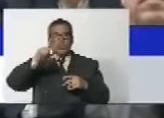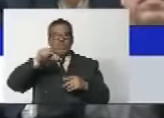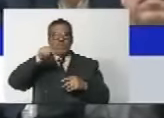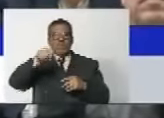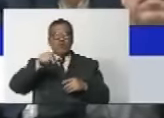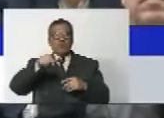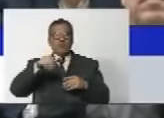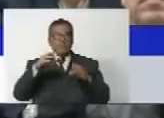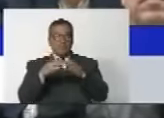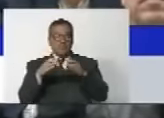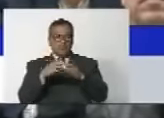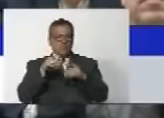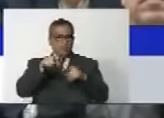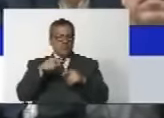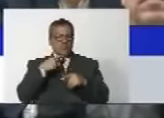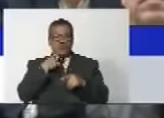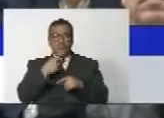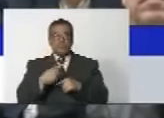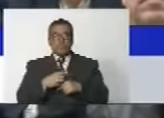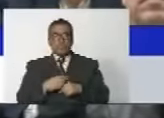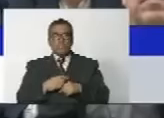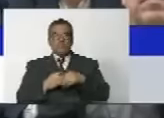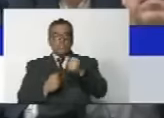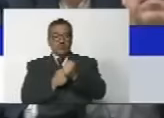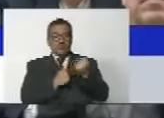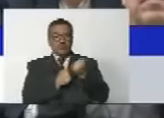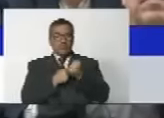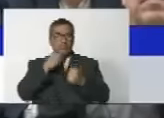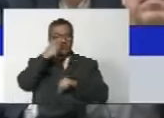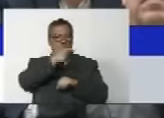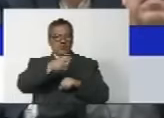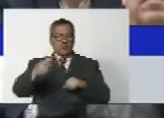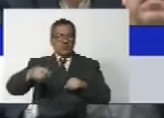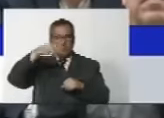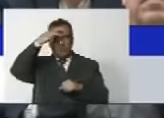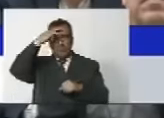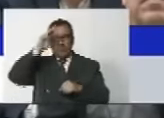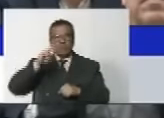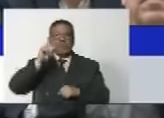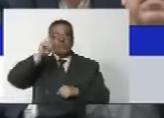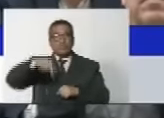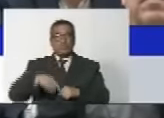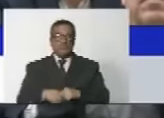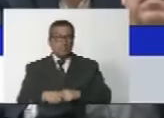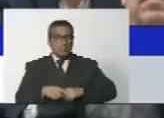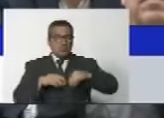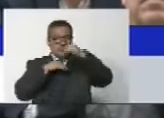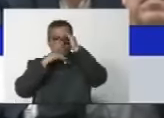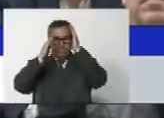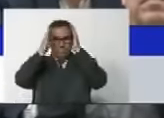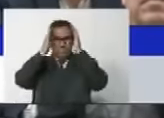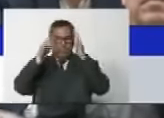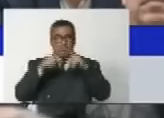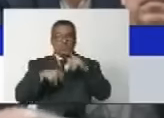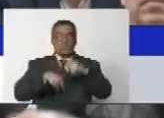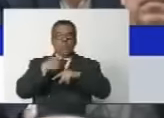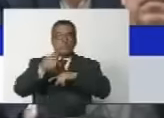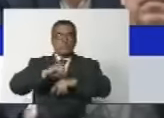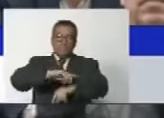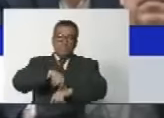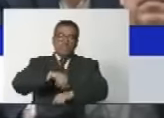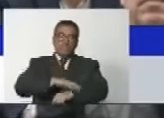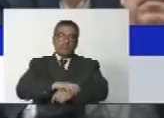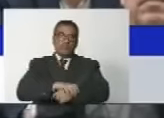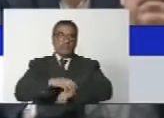Este Parlamento expresa la solidaridad con el pueblo mexicano, pero también estamos atentos para en las próximas